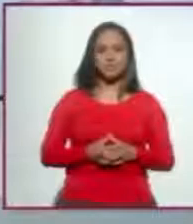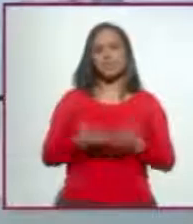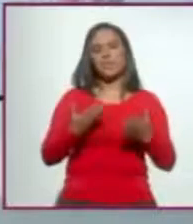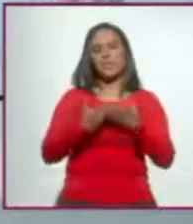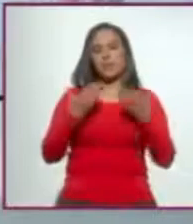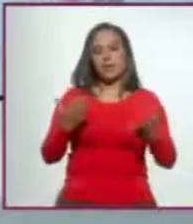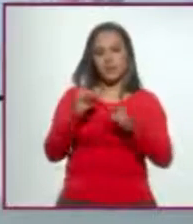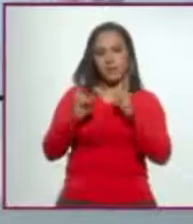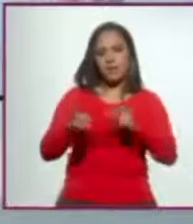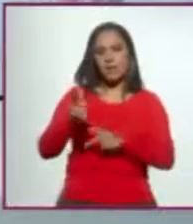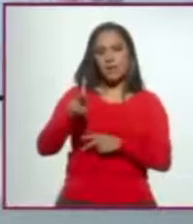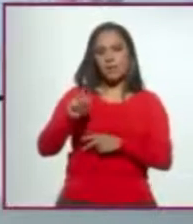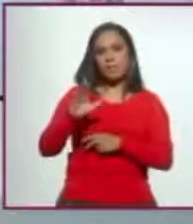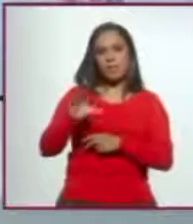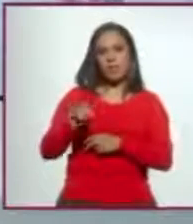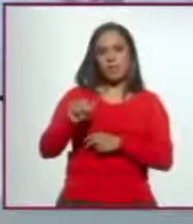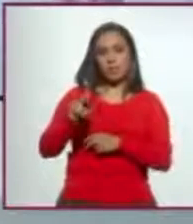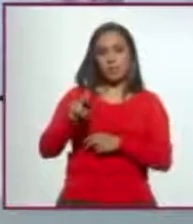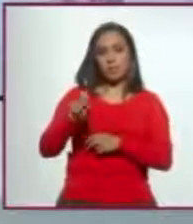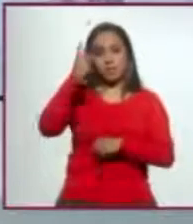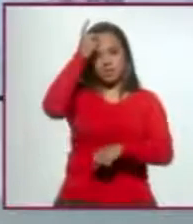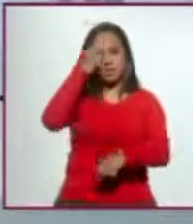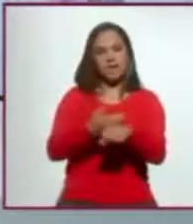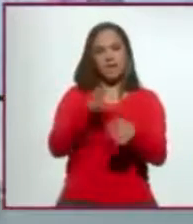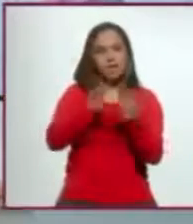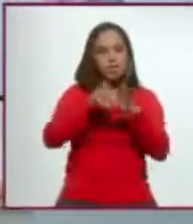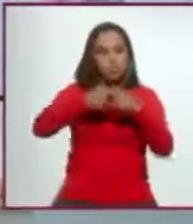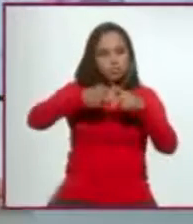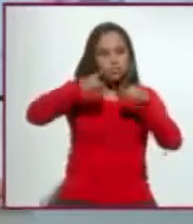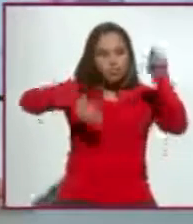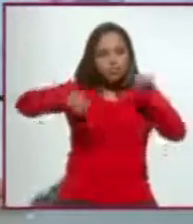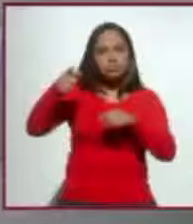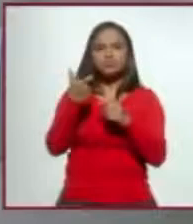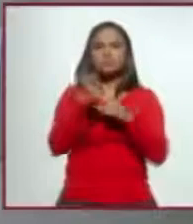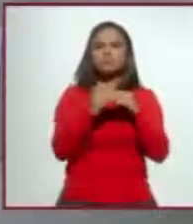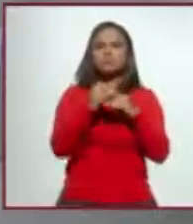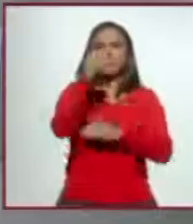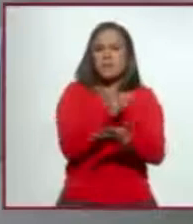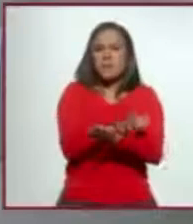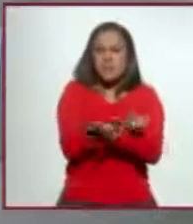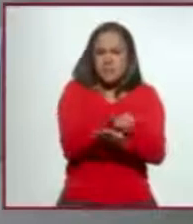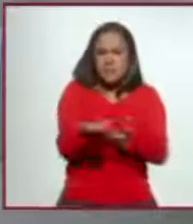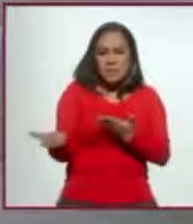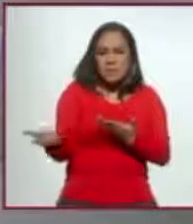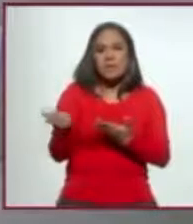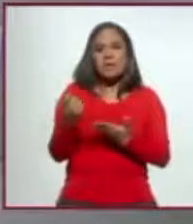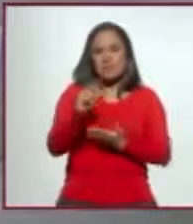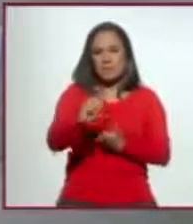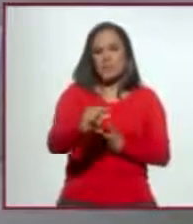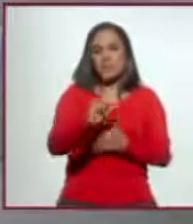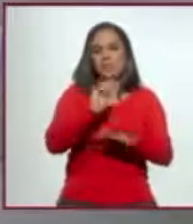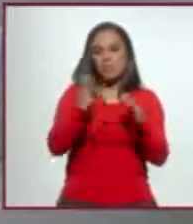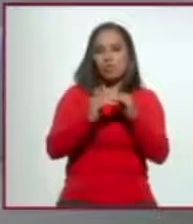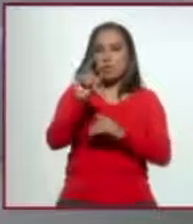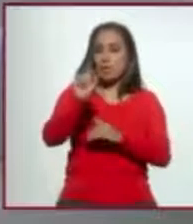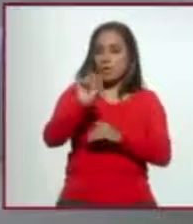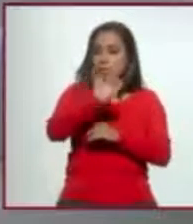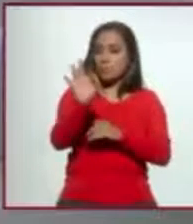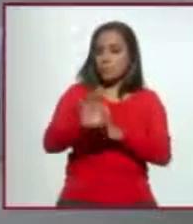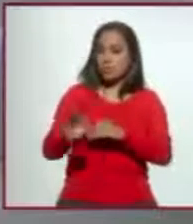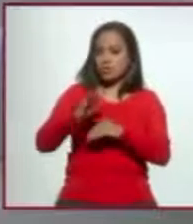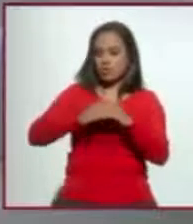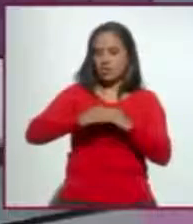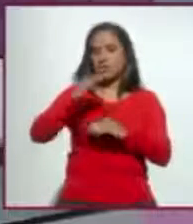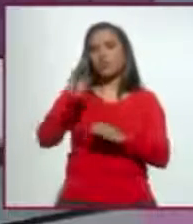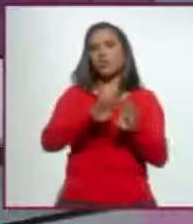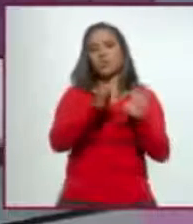Y vamos ahora a conversar con Paco Abundis, director de Parametría, el aumento al salario mínimo que se estrenó este año con un 20% más. ¿Cómo estás, Paco? Buenos